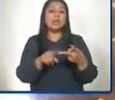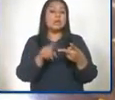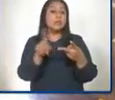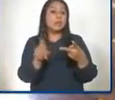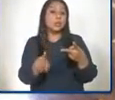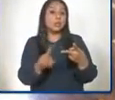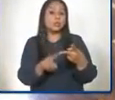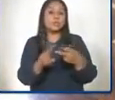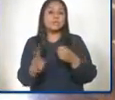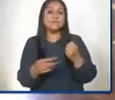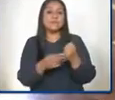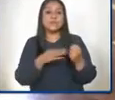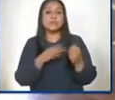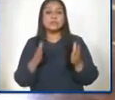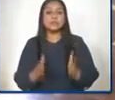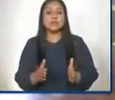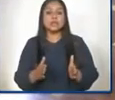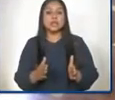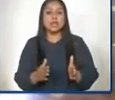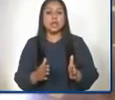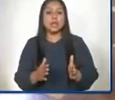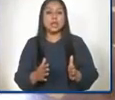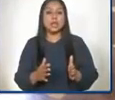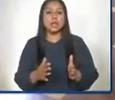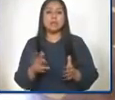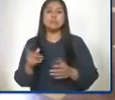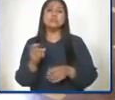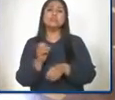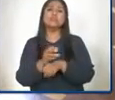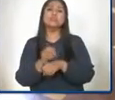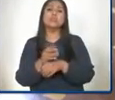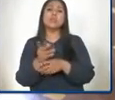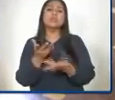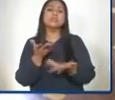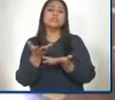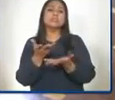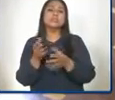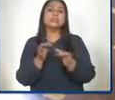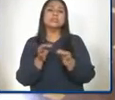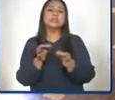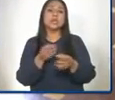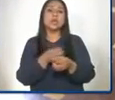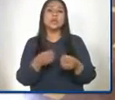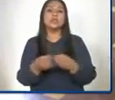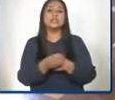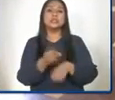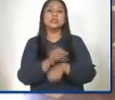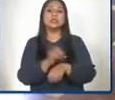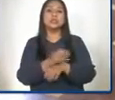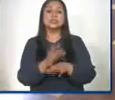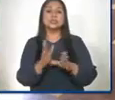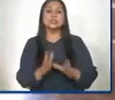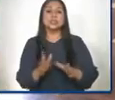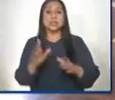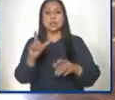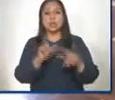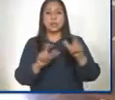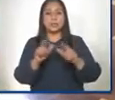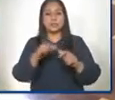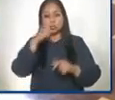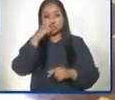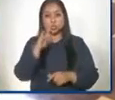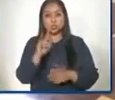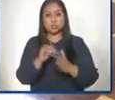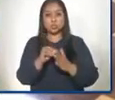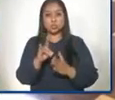para la viceministra Aguilar. Si nos puede brindar más detalles respecto a la oficina de Consejería de Comercio que se abrió en Turquía, que nos